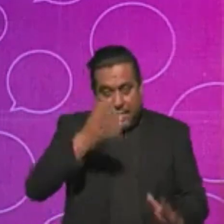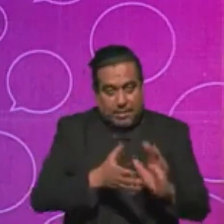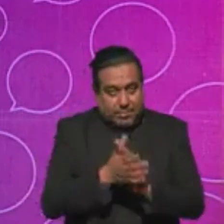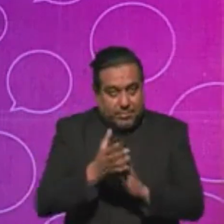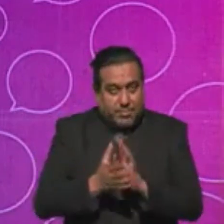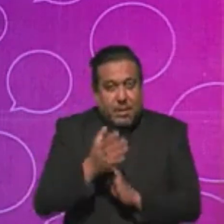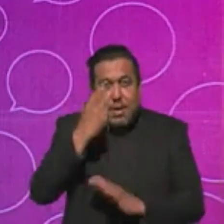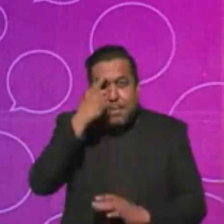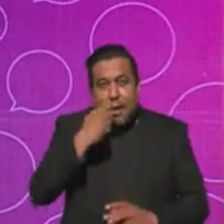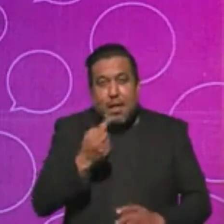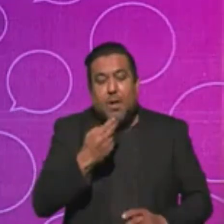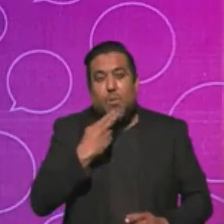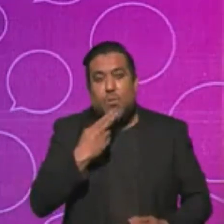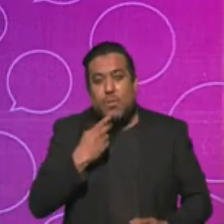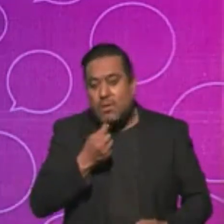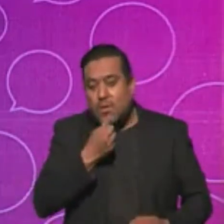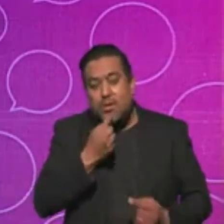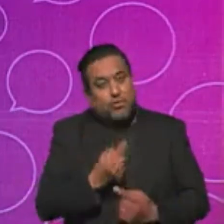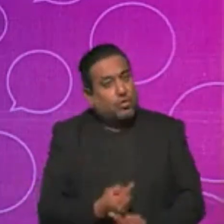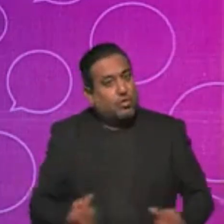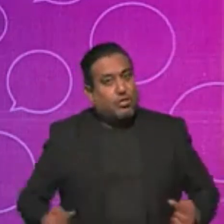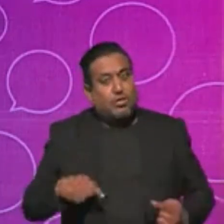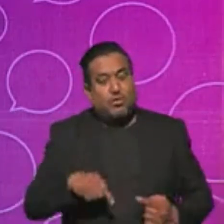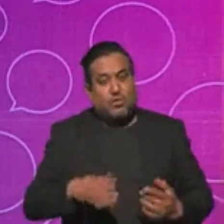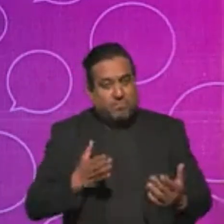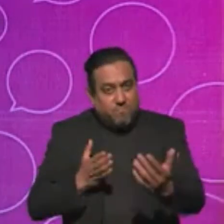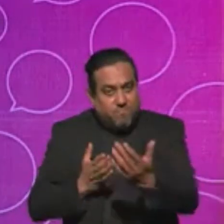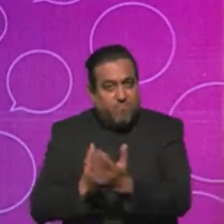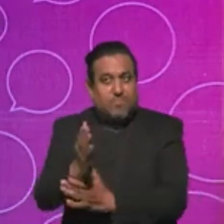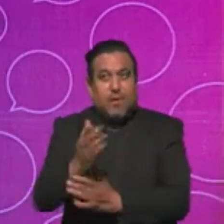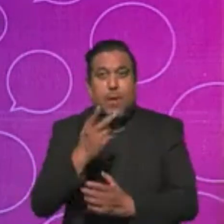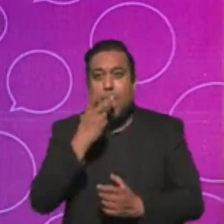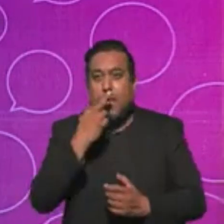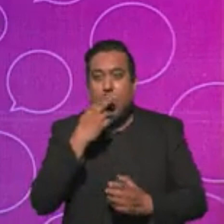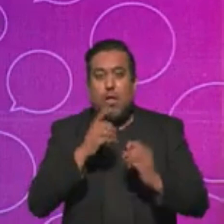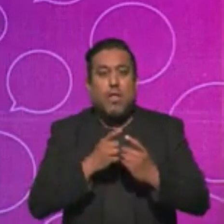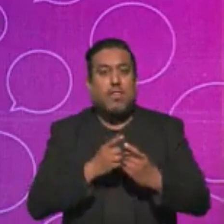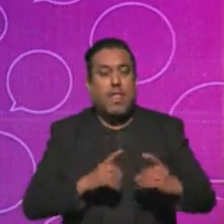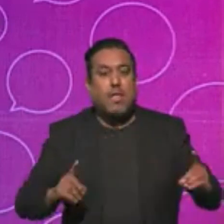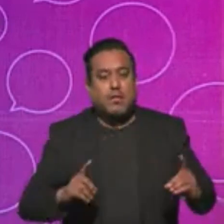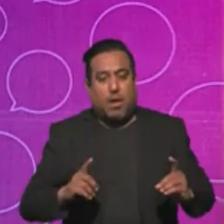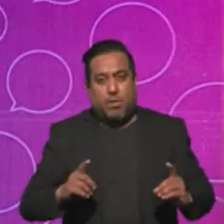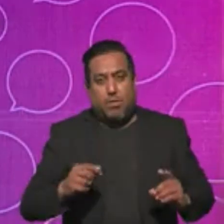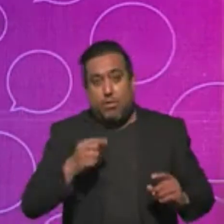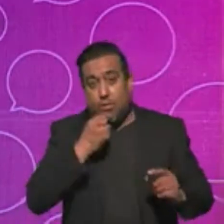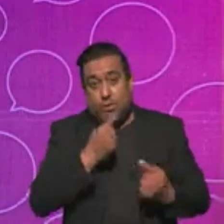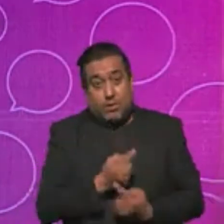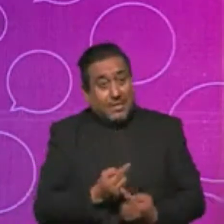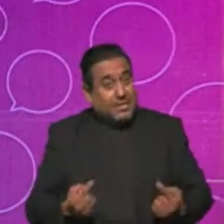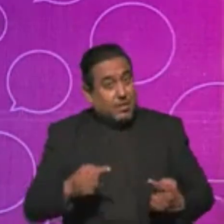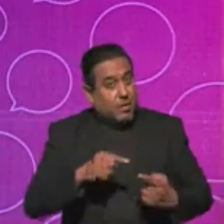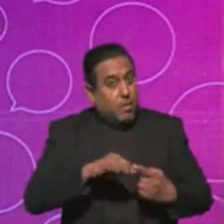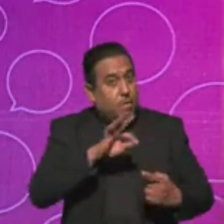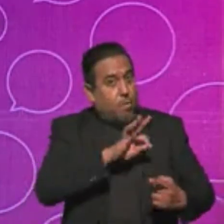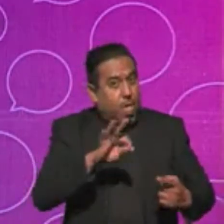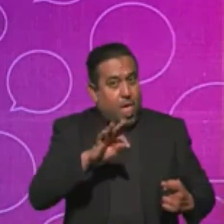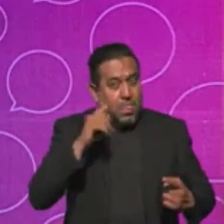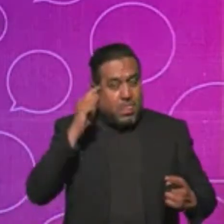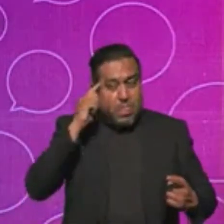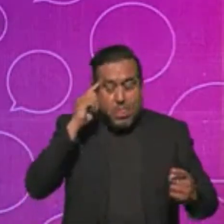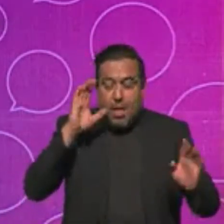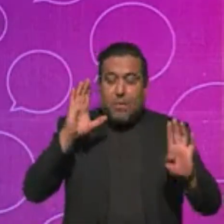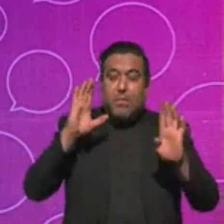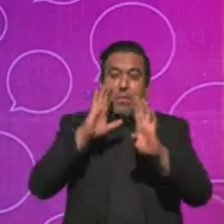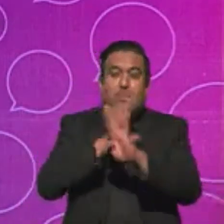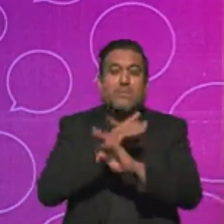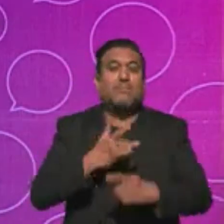infancias tengan eh un desarrollo digno en el que las infancias puedan recrear y puedan tener